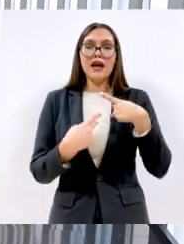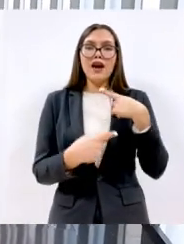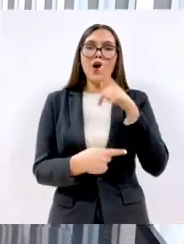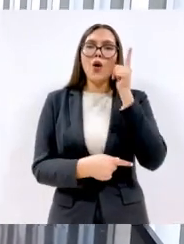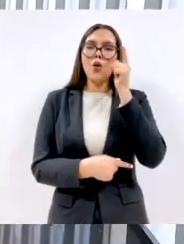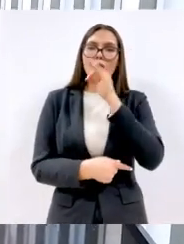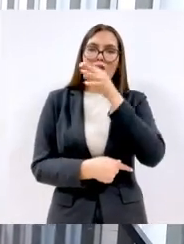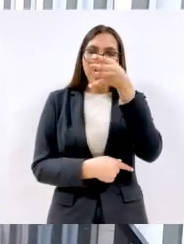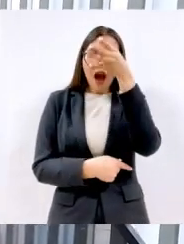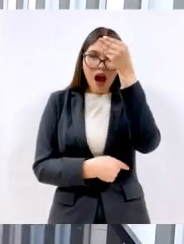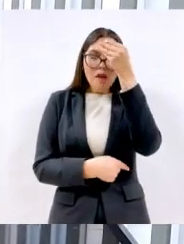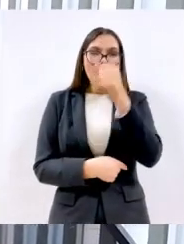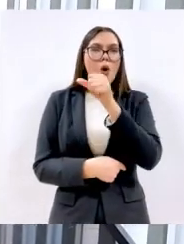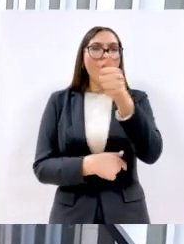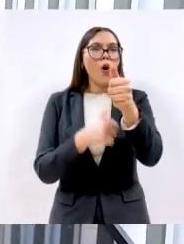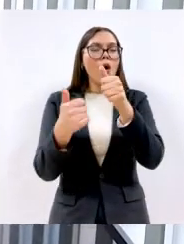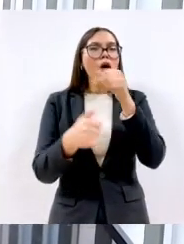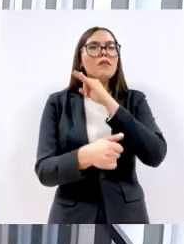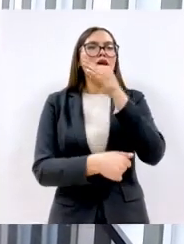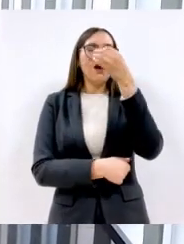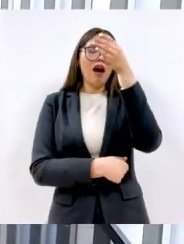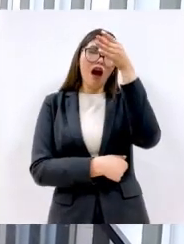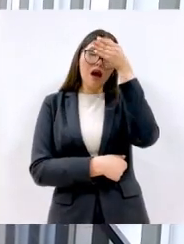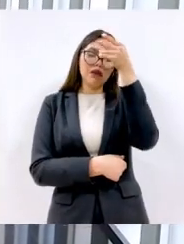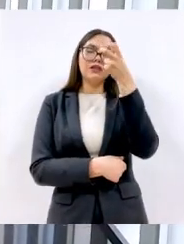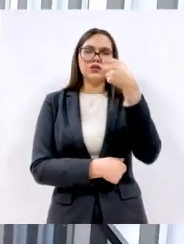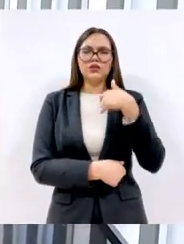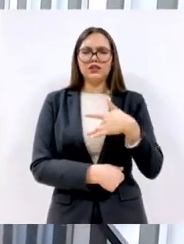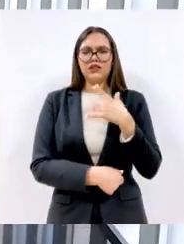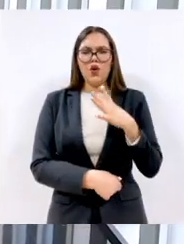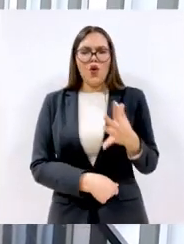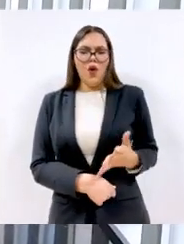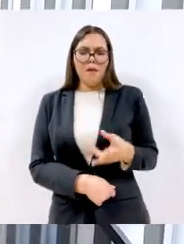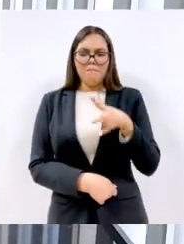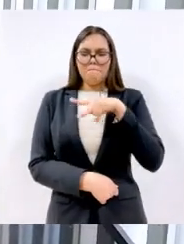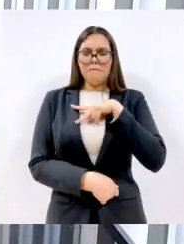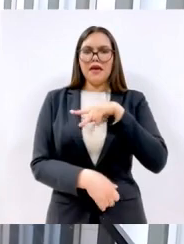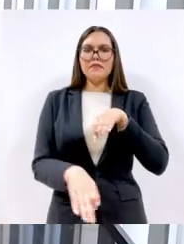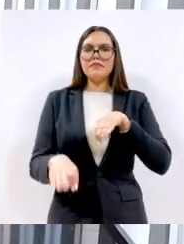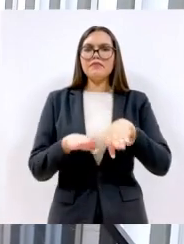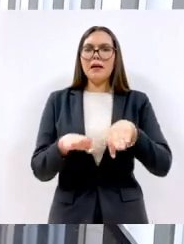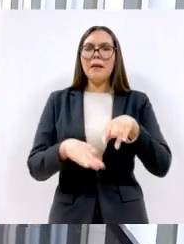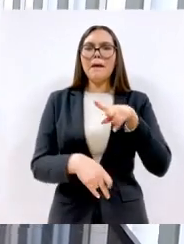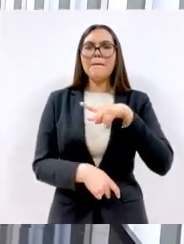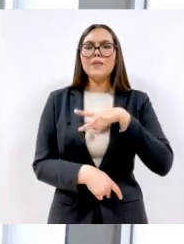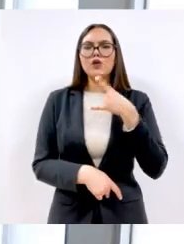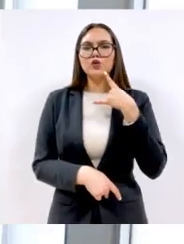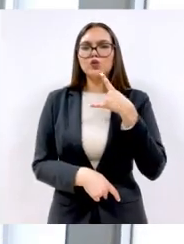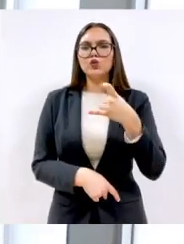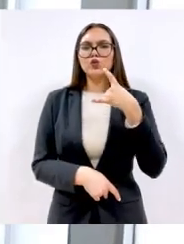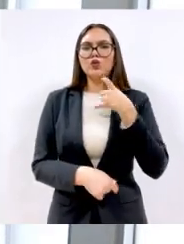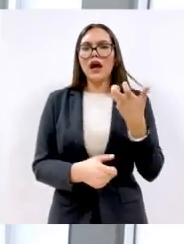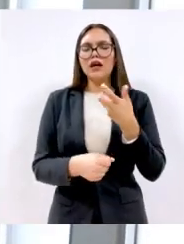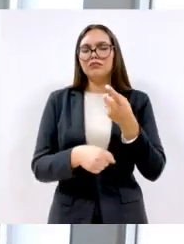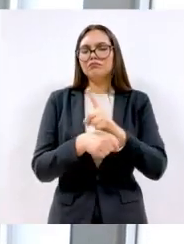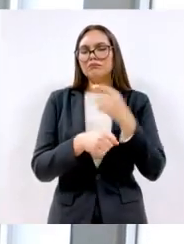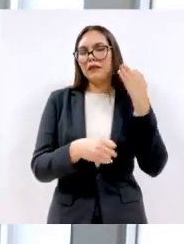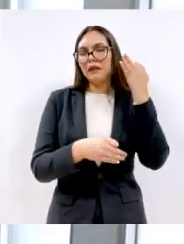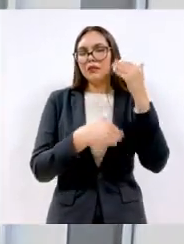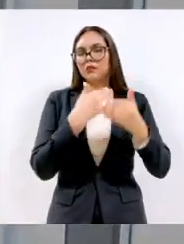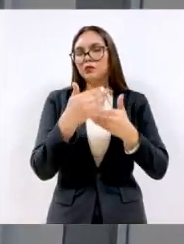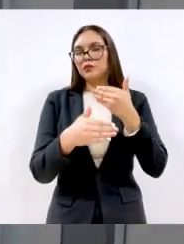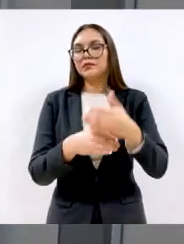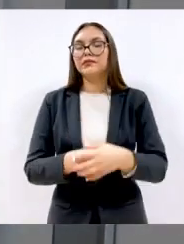gente aprendiéramos de todos, ¿no? Y por eso me siento orgullosa de mi trabajo, de mi lucha a través del